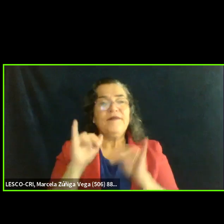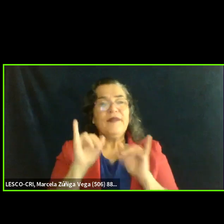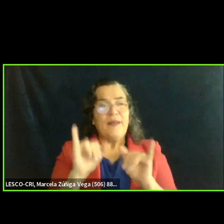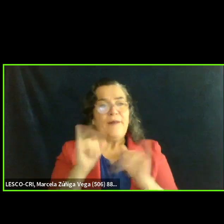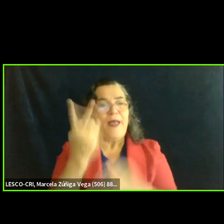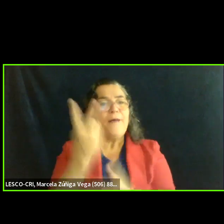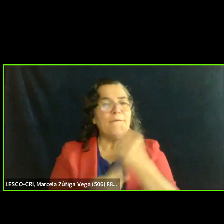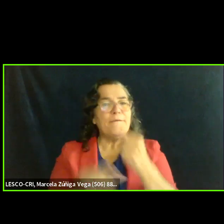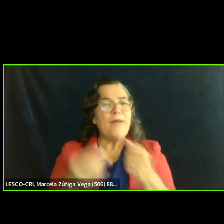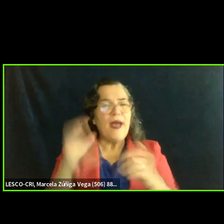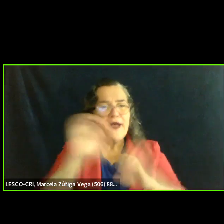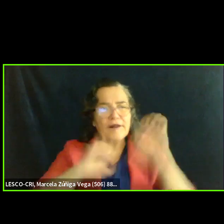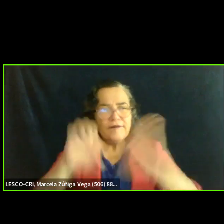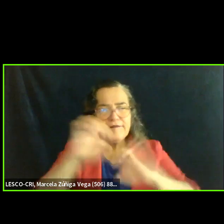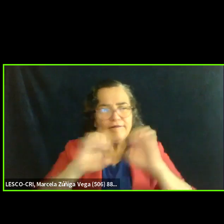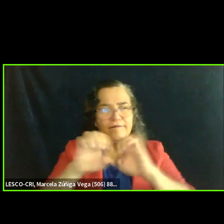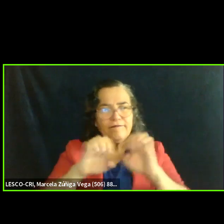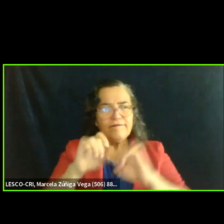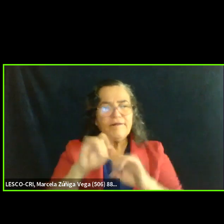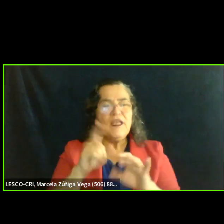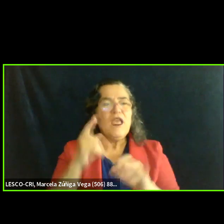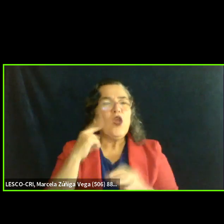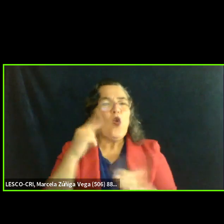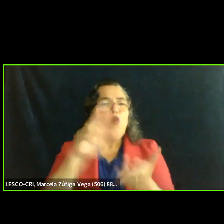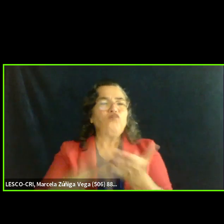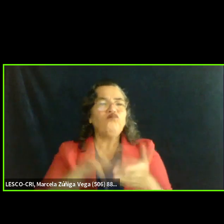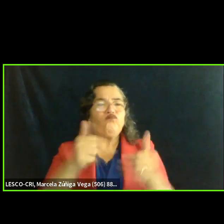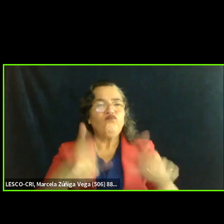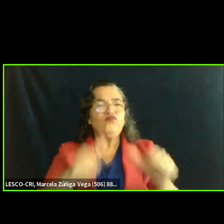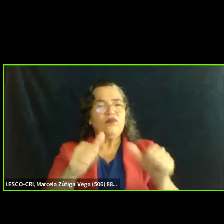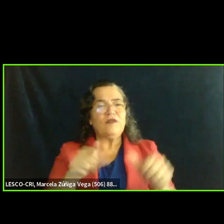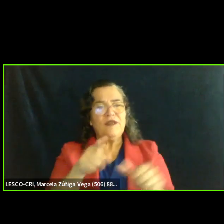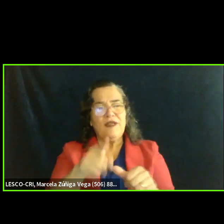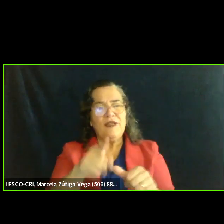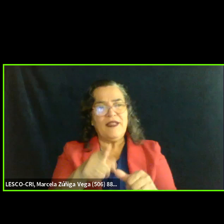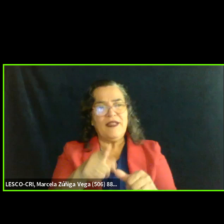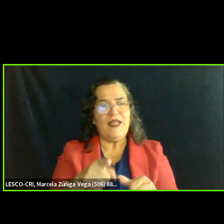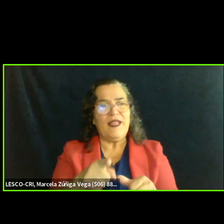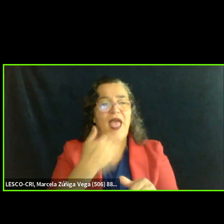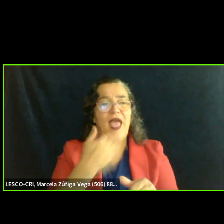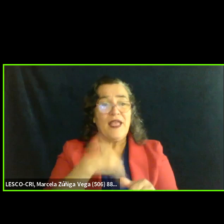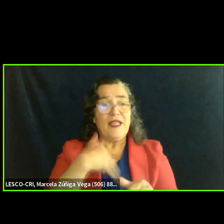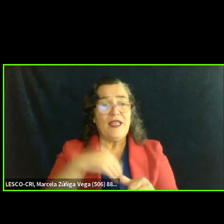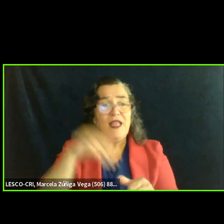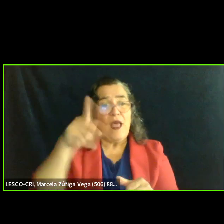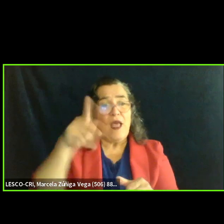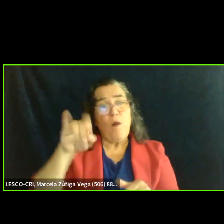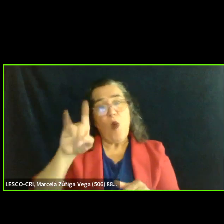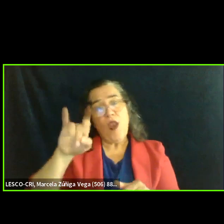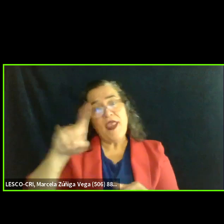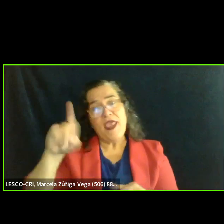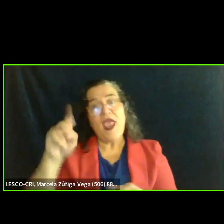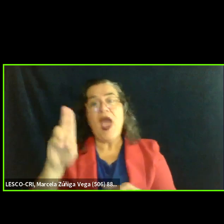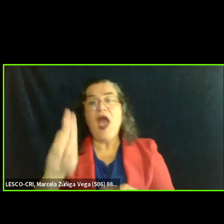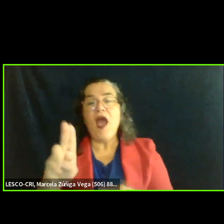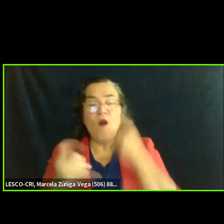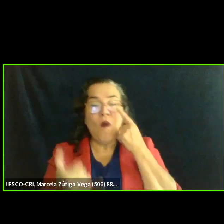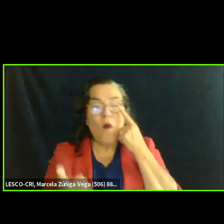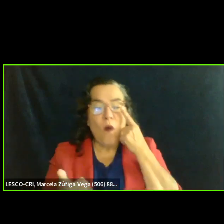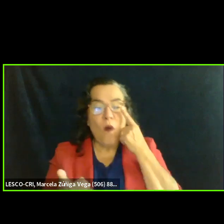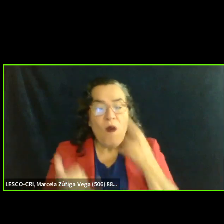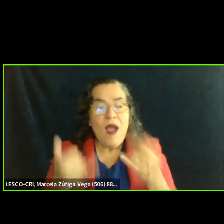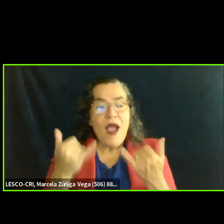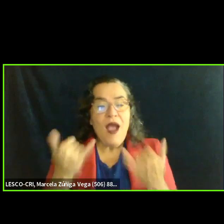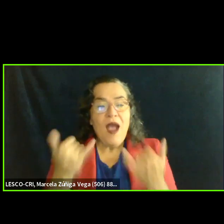internacional convocada por la Comisión Nacional de Evaluación y Acreditación Universitaria de Argentina, CONEAU, y evaluadora internacional convocada por